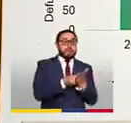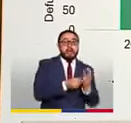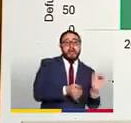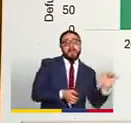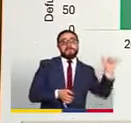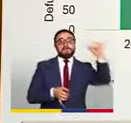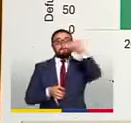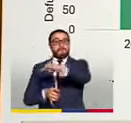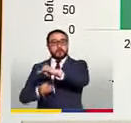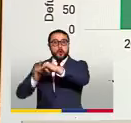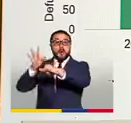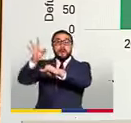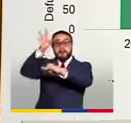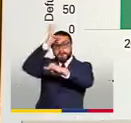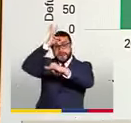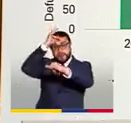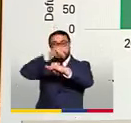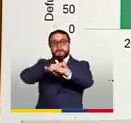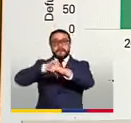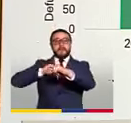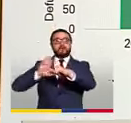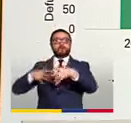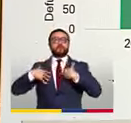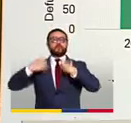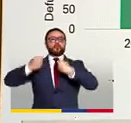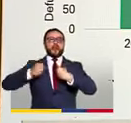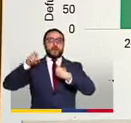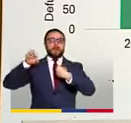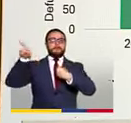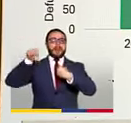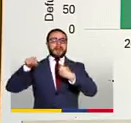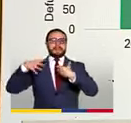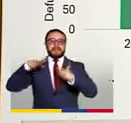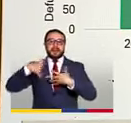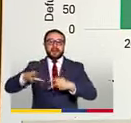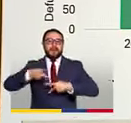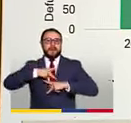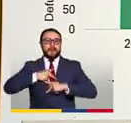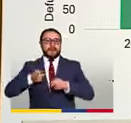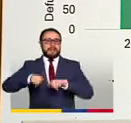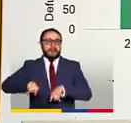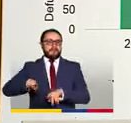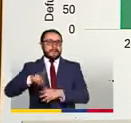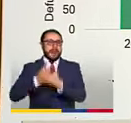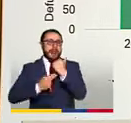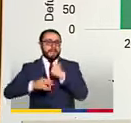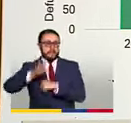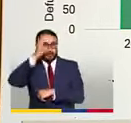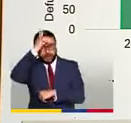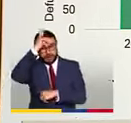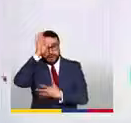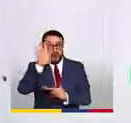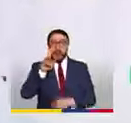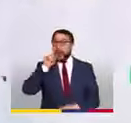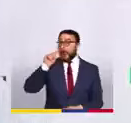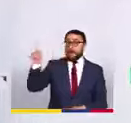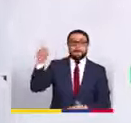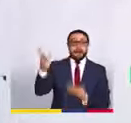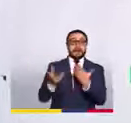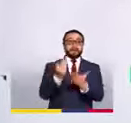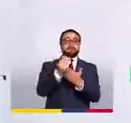a una clínica privada del dueño de la EPS. Miren el resultado.